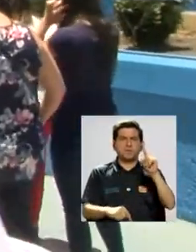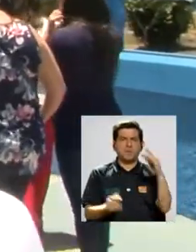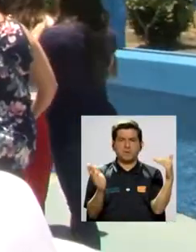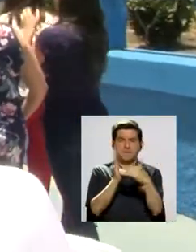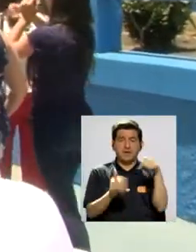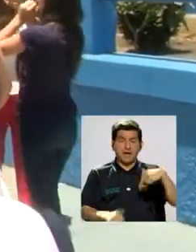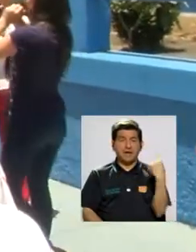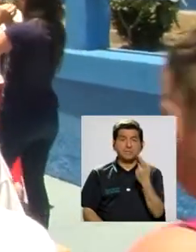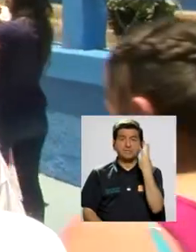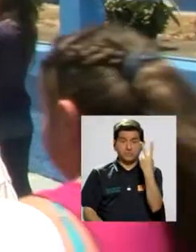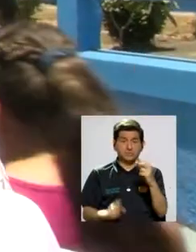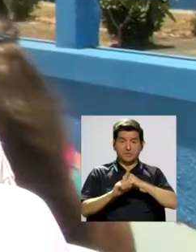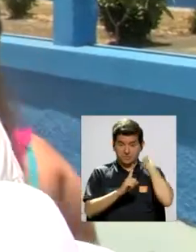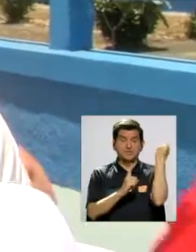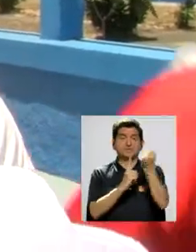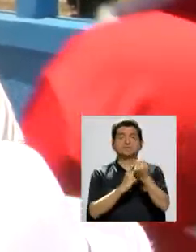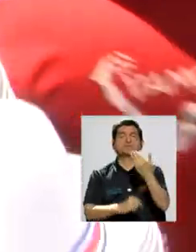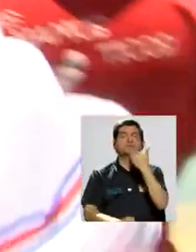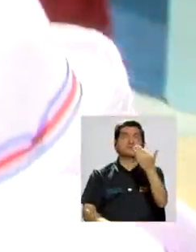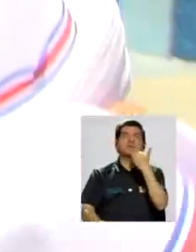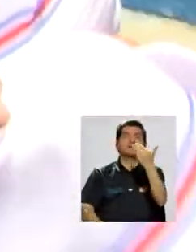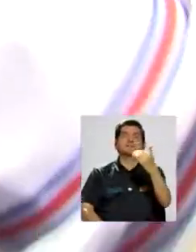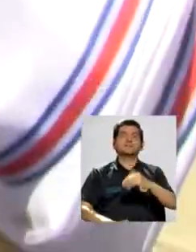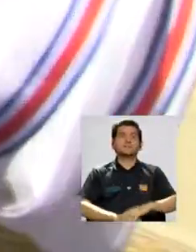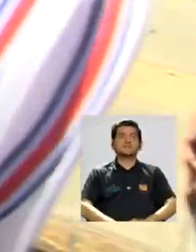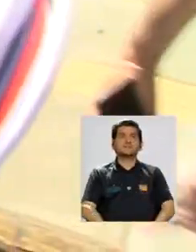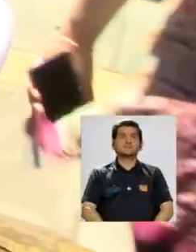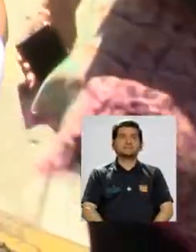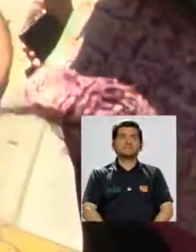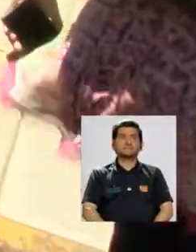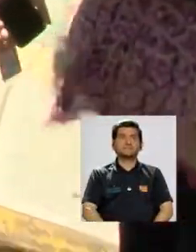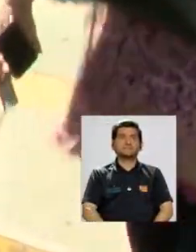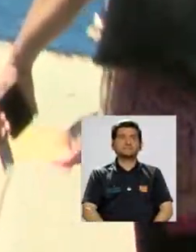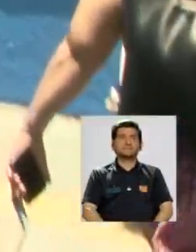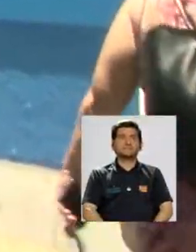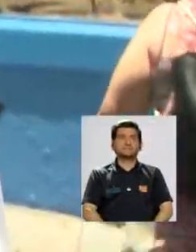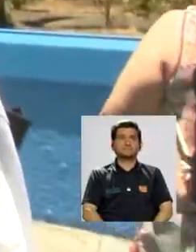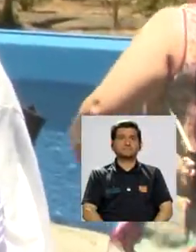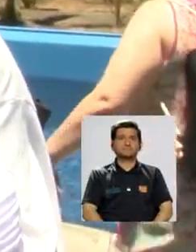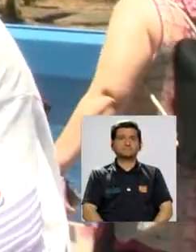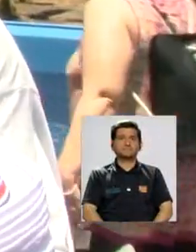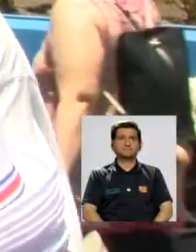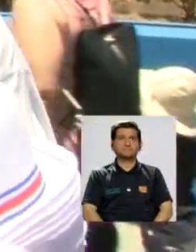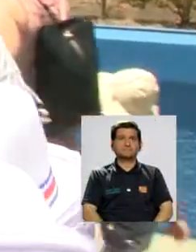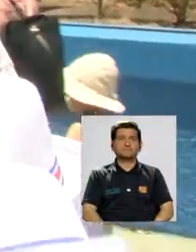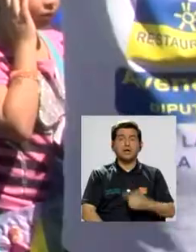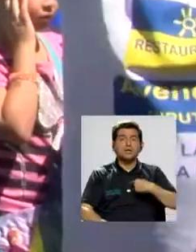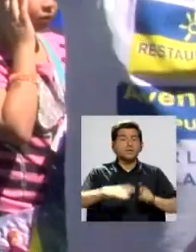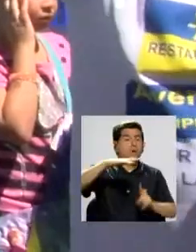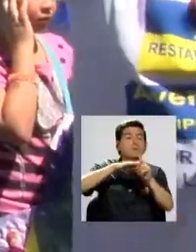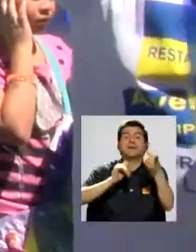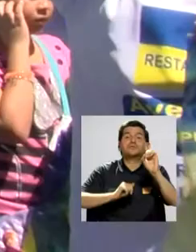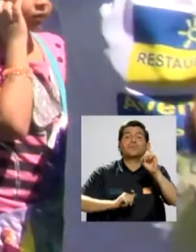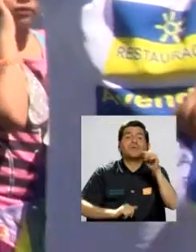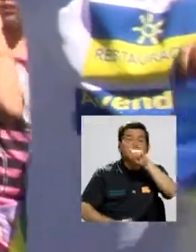ve eso. Muchas gracias. Gracias, pa. ¿A dónde salgo para verme?